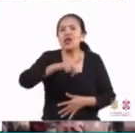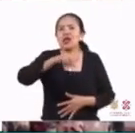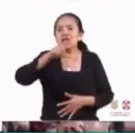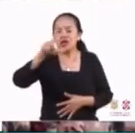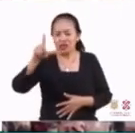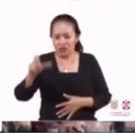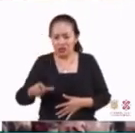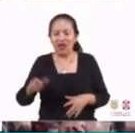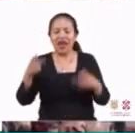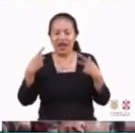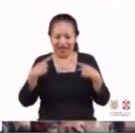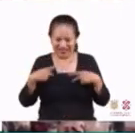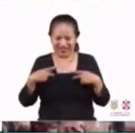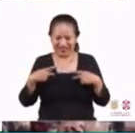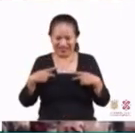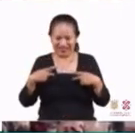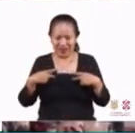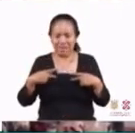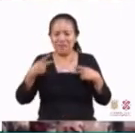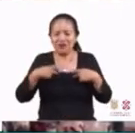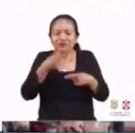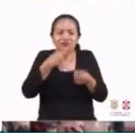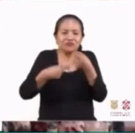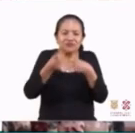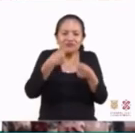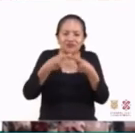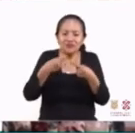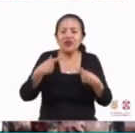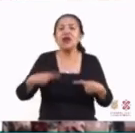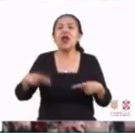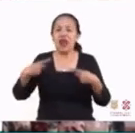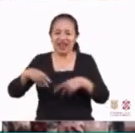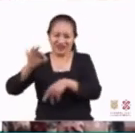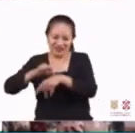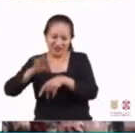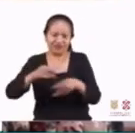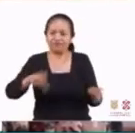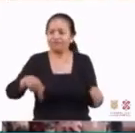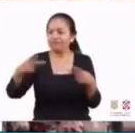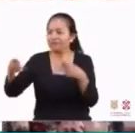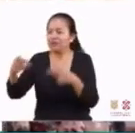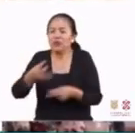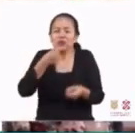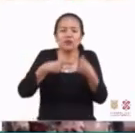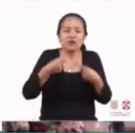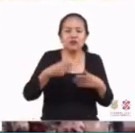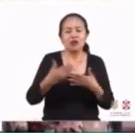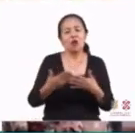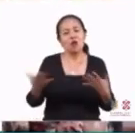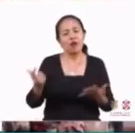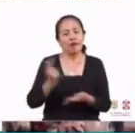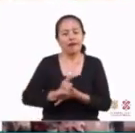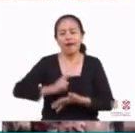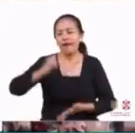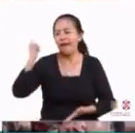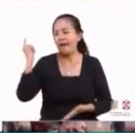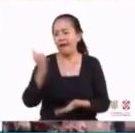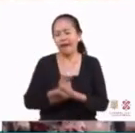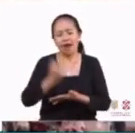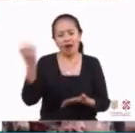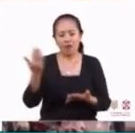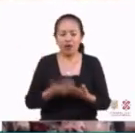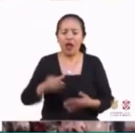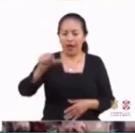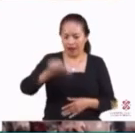provocada inclusive por las propias farmacéuticas y que hoy es un problema grave de salud pública. Y estamos trabajando con el gobierno